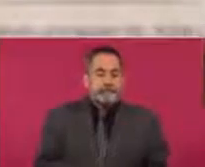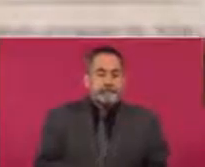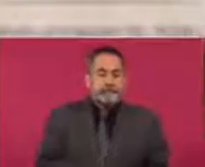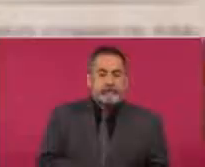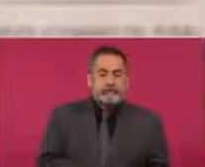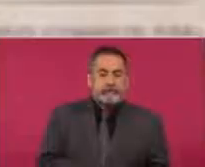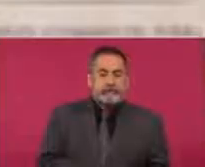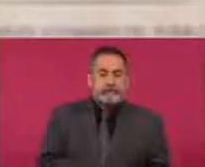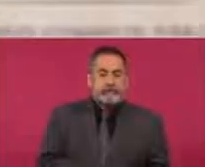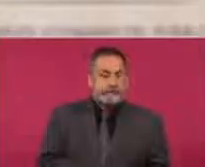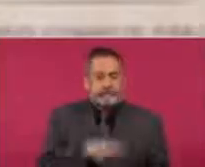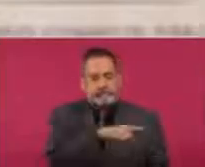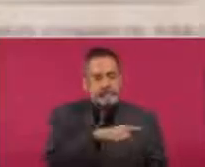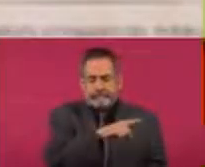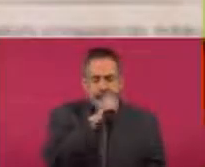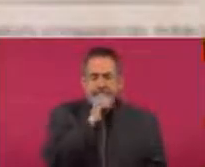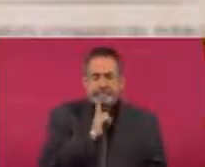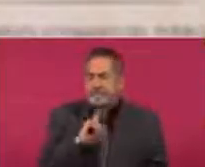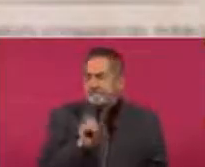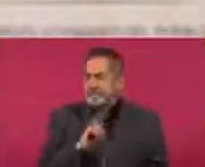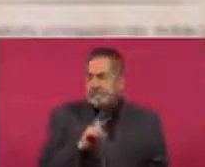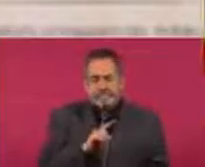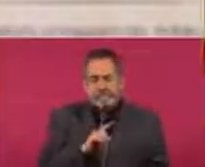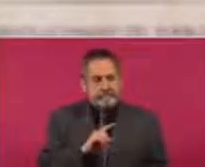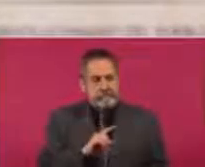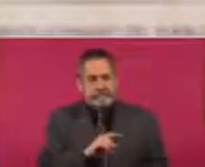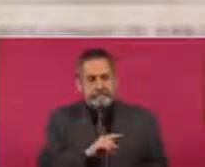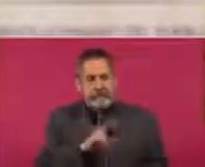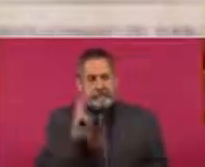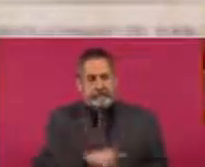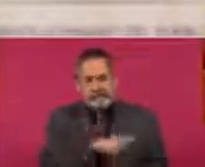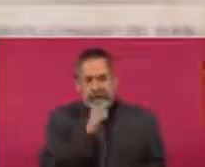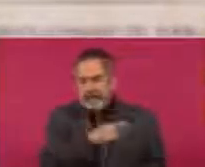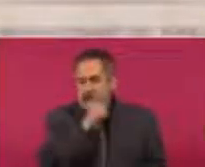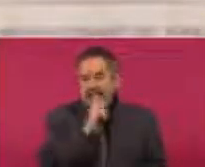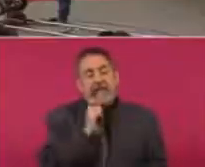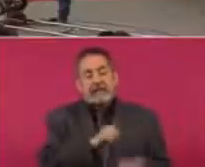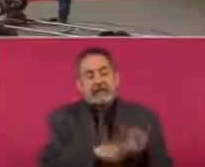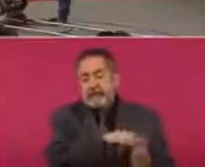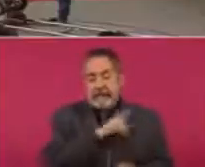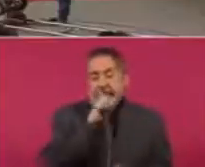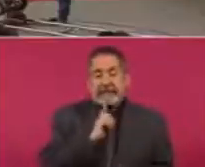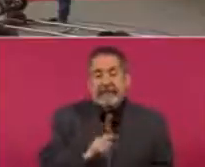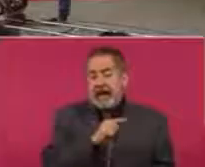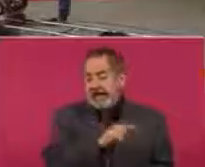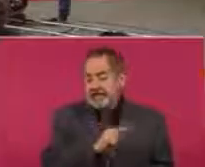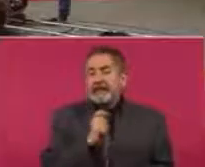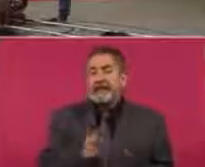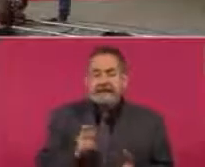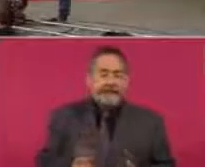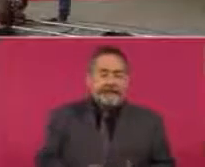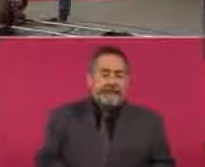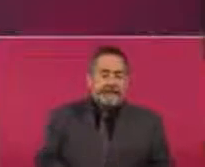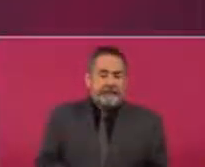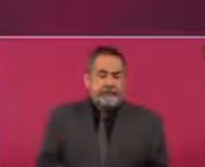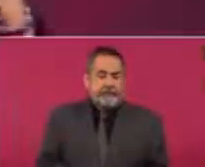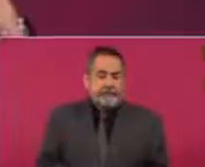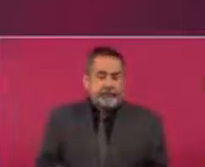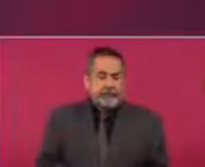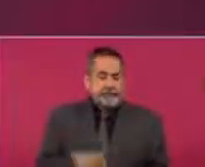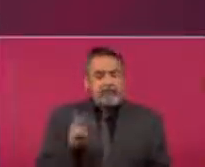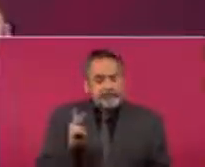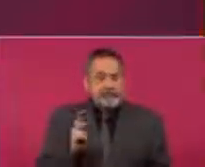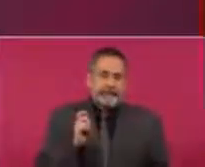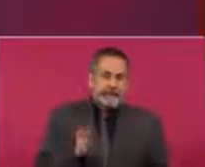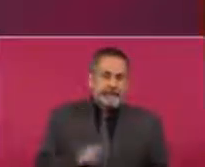temporal de ferrosur el presidente aseguró que se mantienen pláticas con grupo México para la ocupación temporal de las vías respecto al tema de